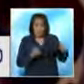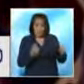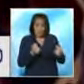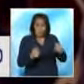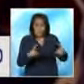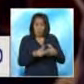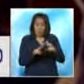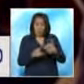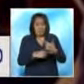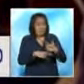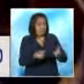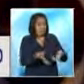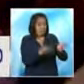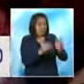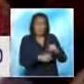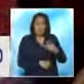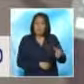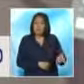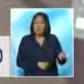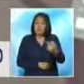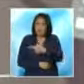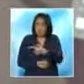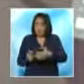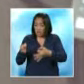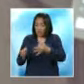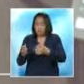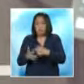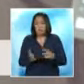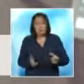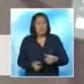el juicio con el beneficio de comparecencia luego de